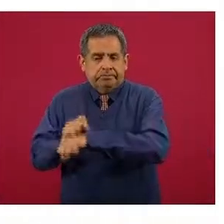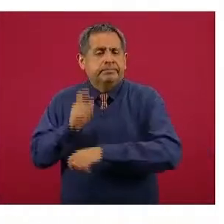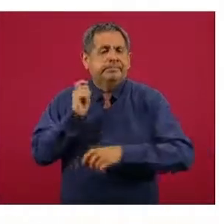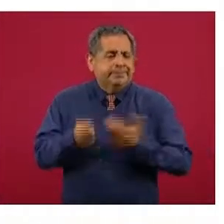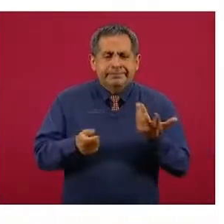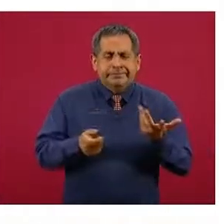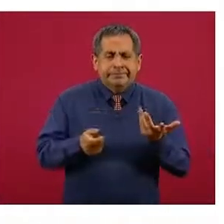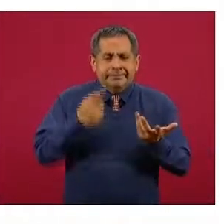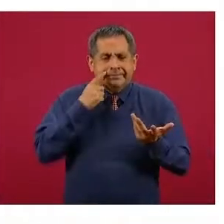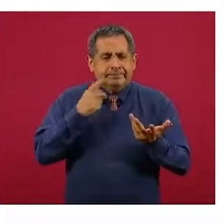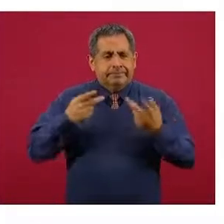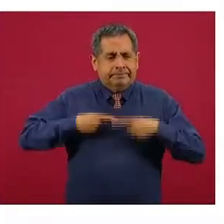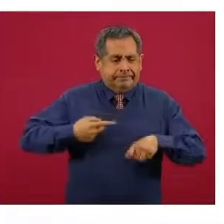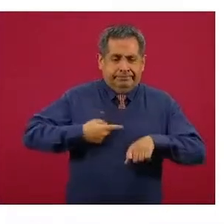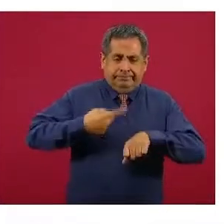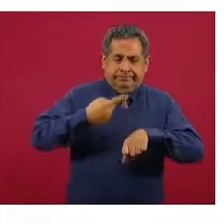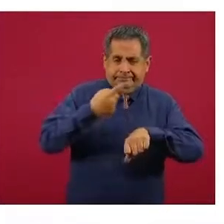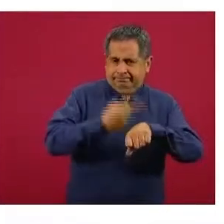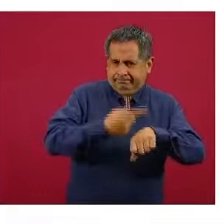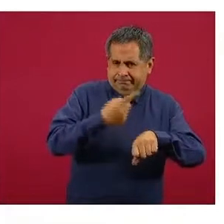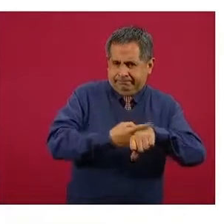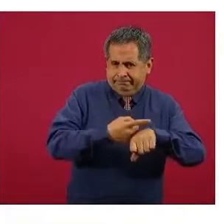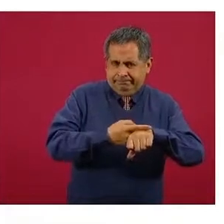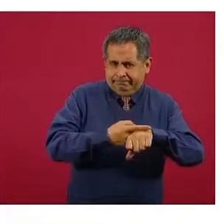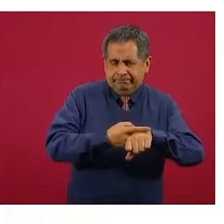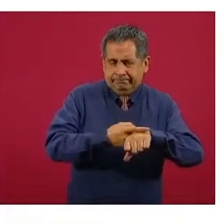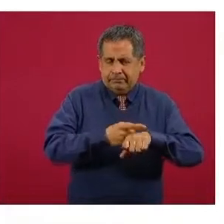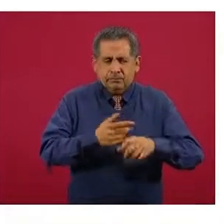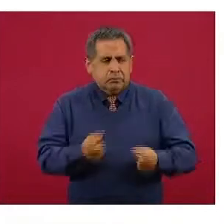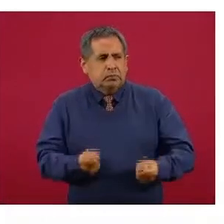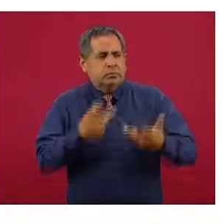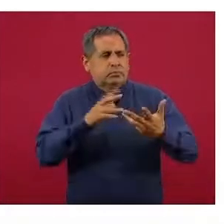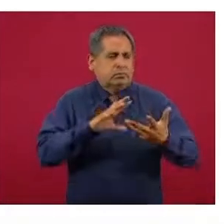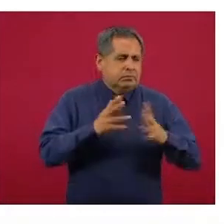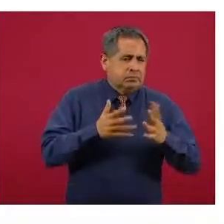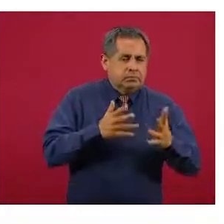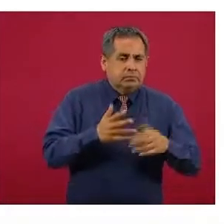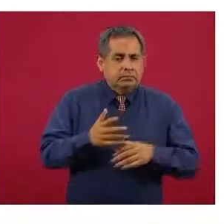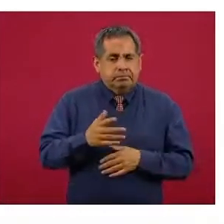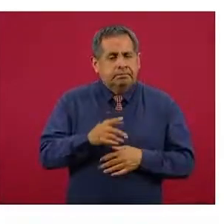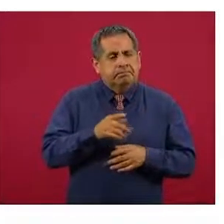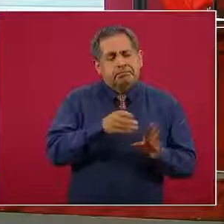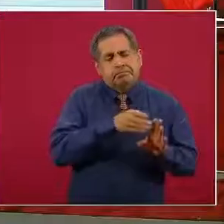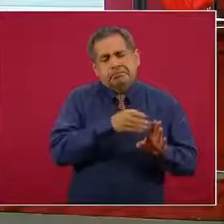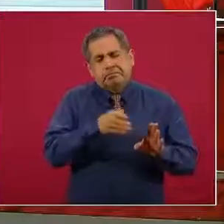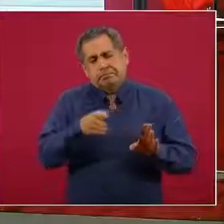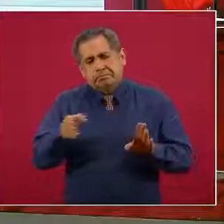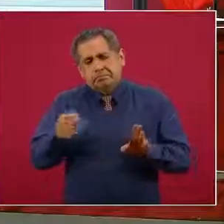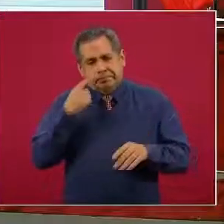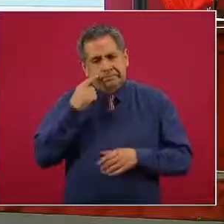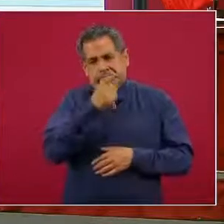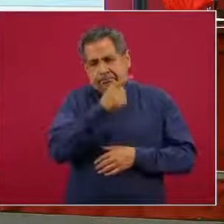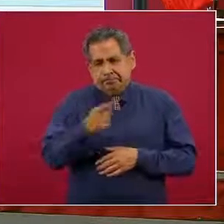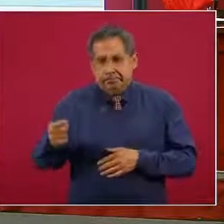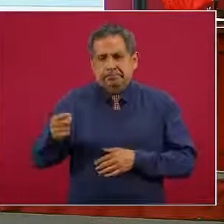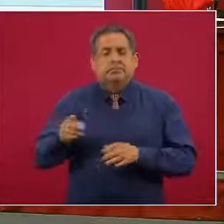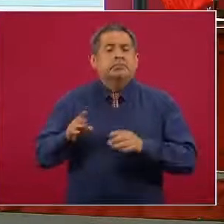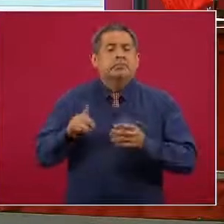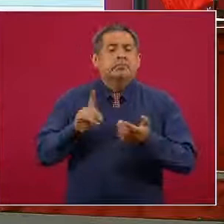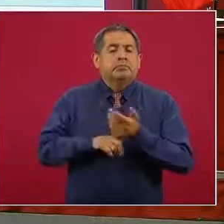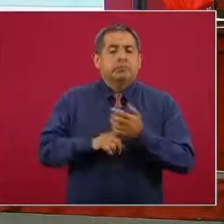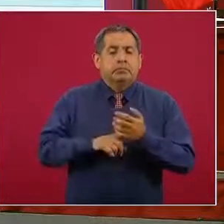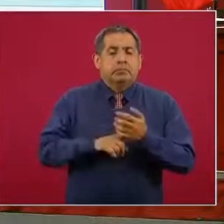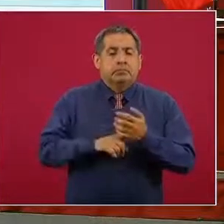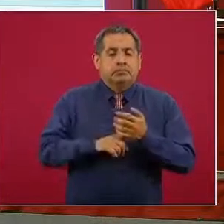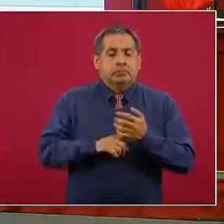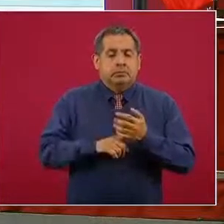las personas enfermas estimadas, y su tendencia, que es el resumen de esta curva. Los datos primarios